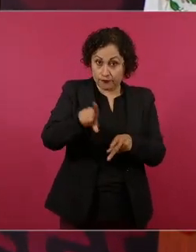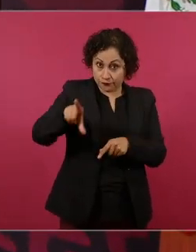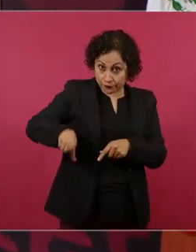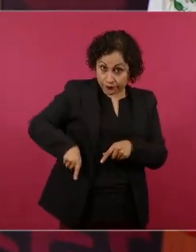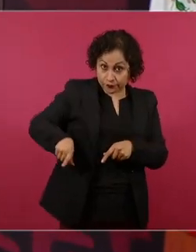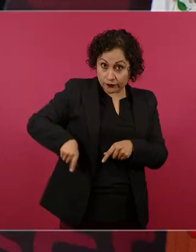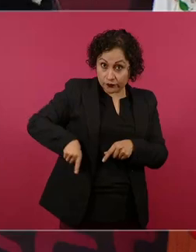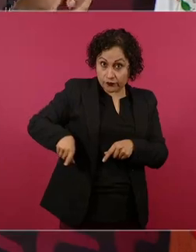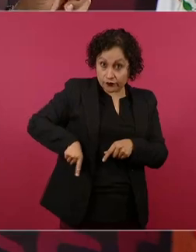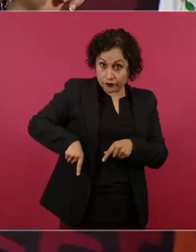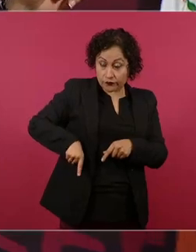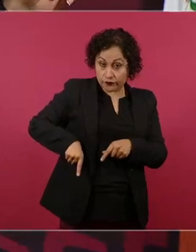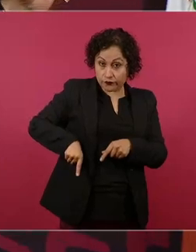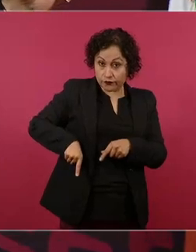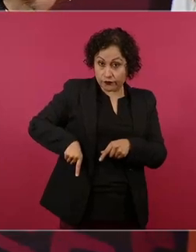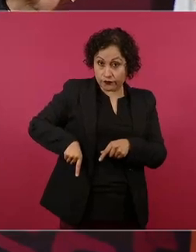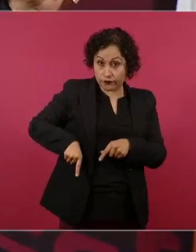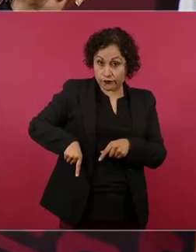por eso